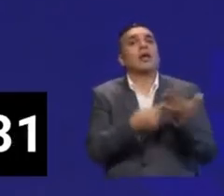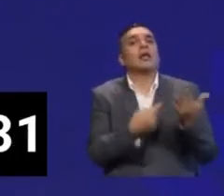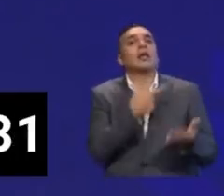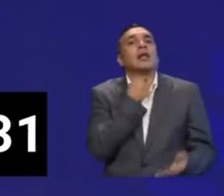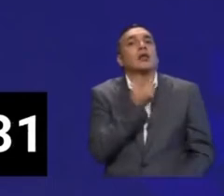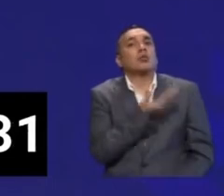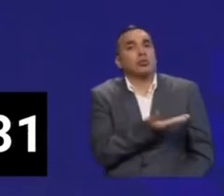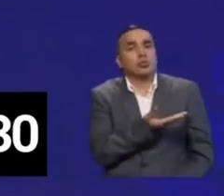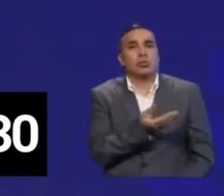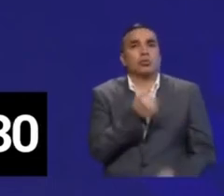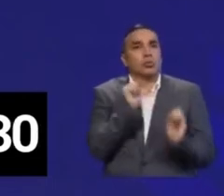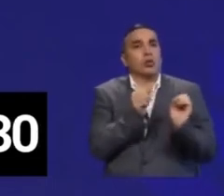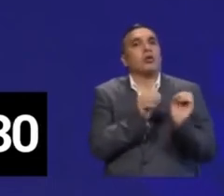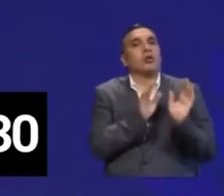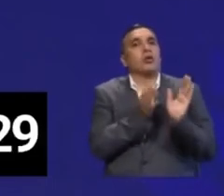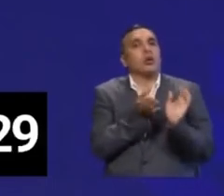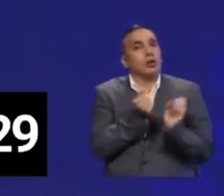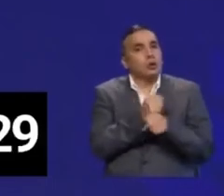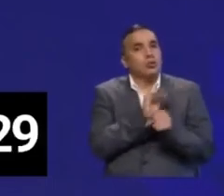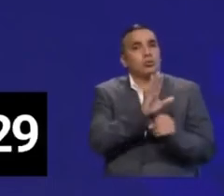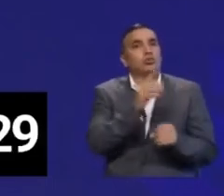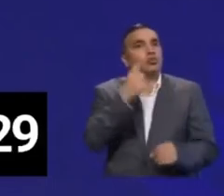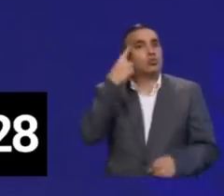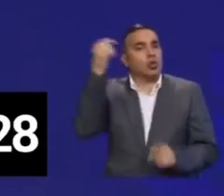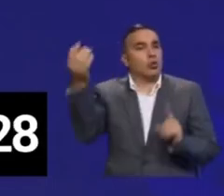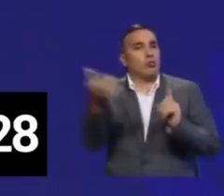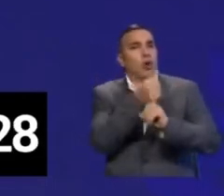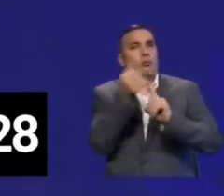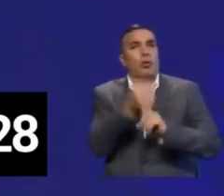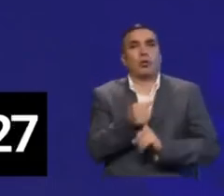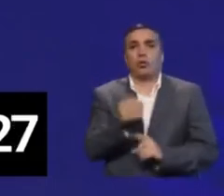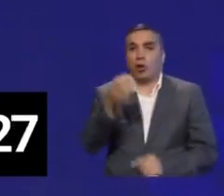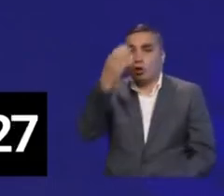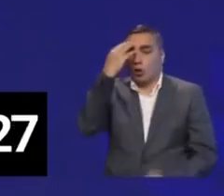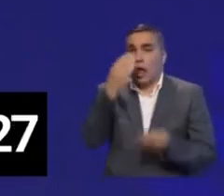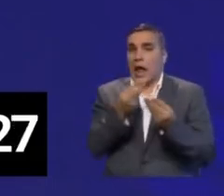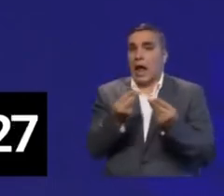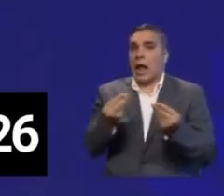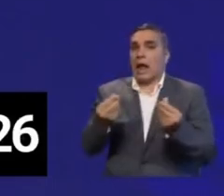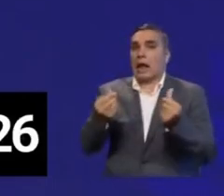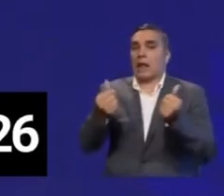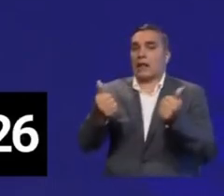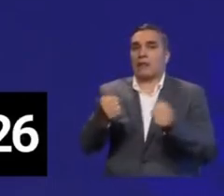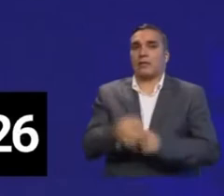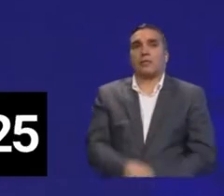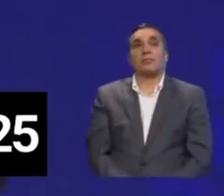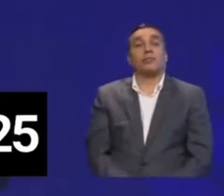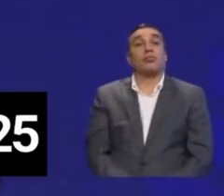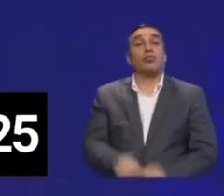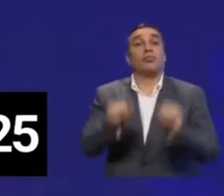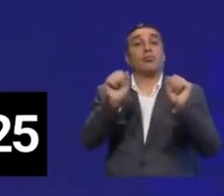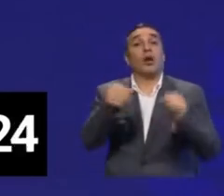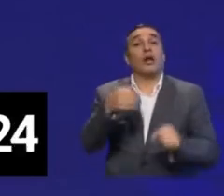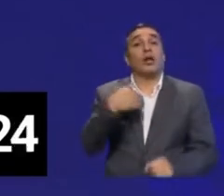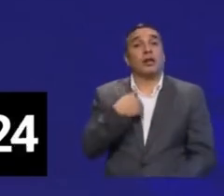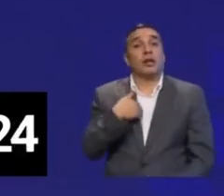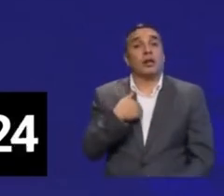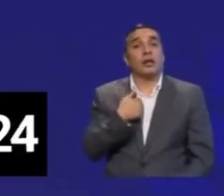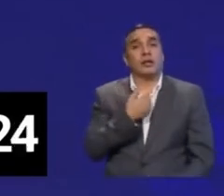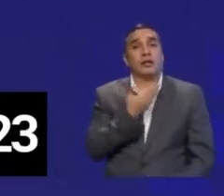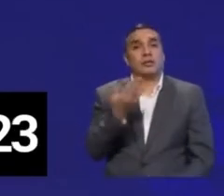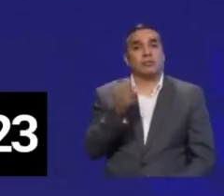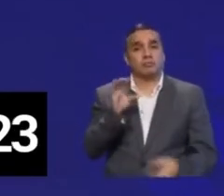y desarrollen sus sueños, en donde haya educación de calidad y que permita justamente que